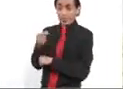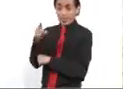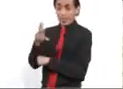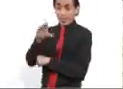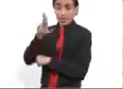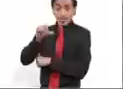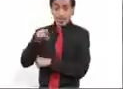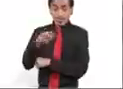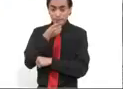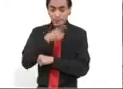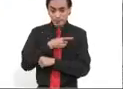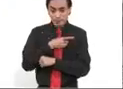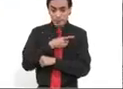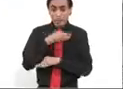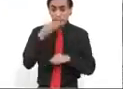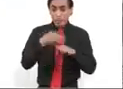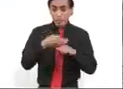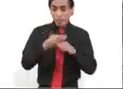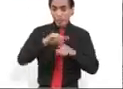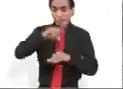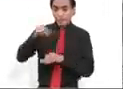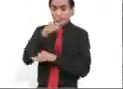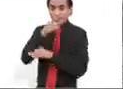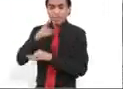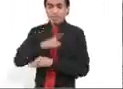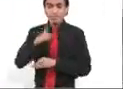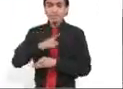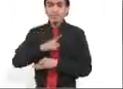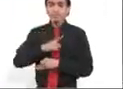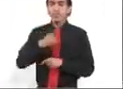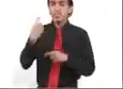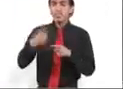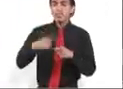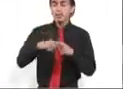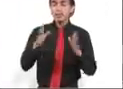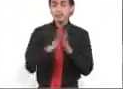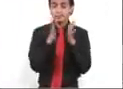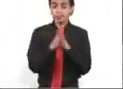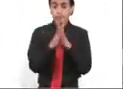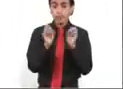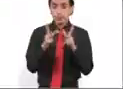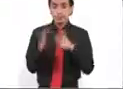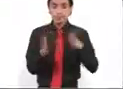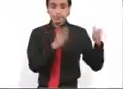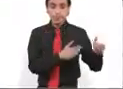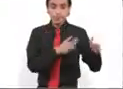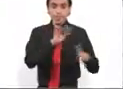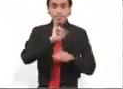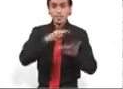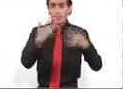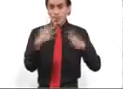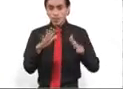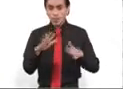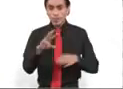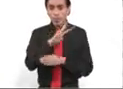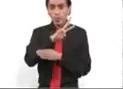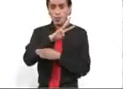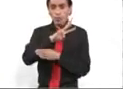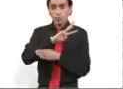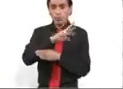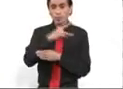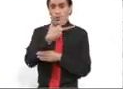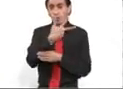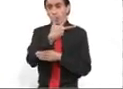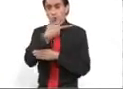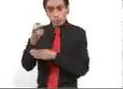micrófono para que nos platique. ¿Y ahorita nos dice qué gobernadores van a participar? Se trata de más de 800 municipios que van a